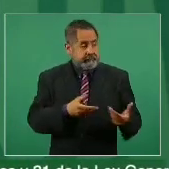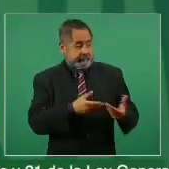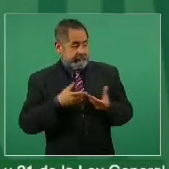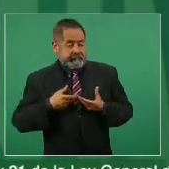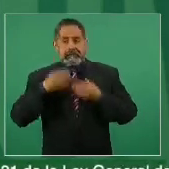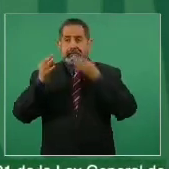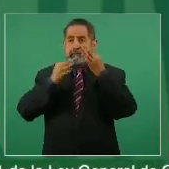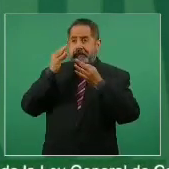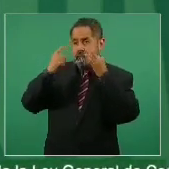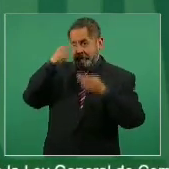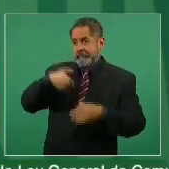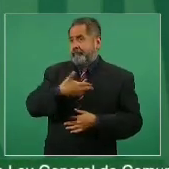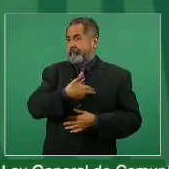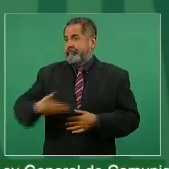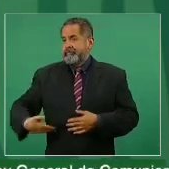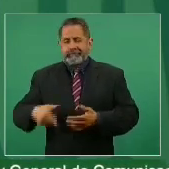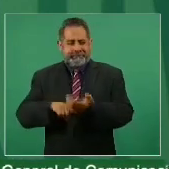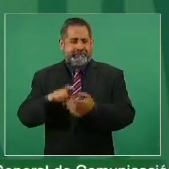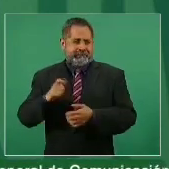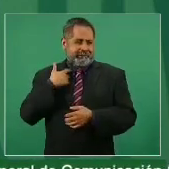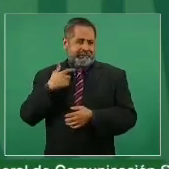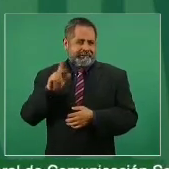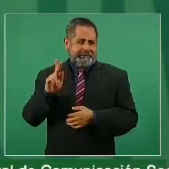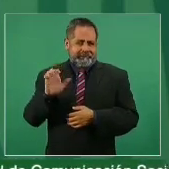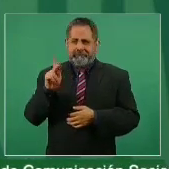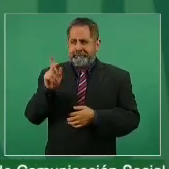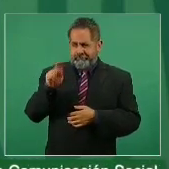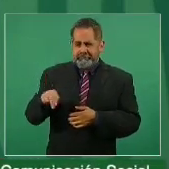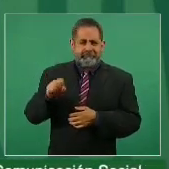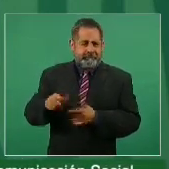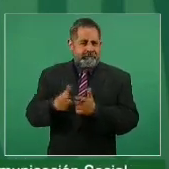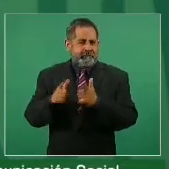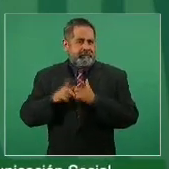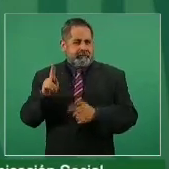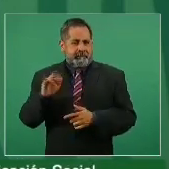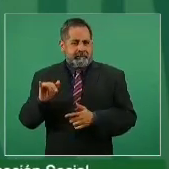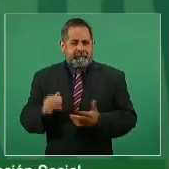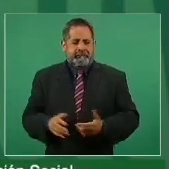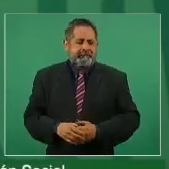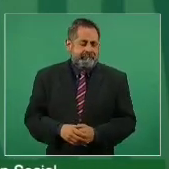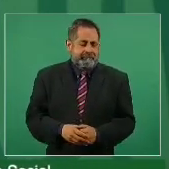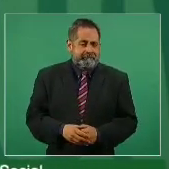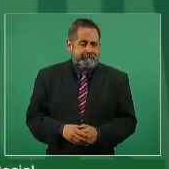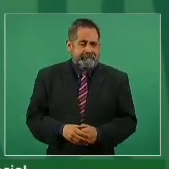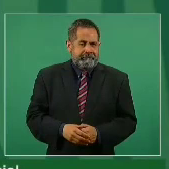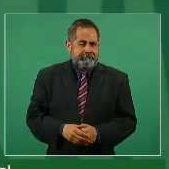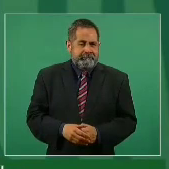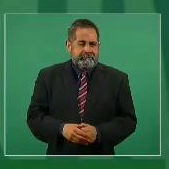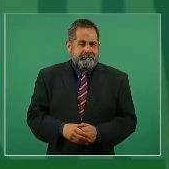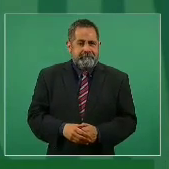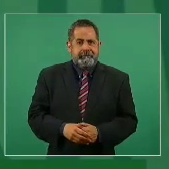campaña de ese partido y de ese candidato. La campaña del presidente Peña